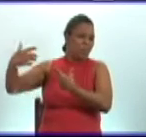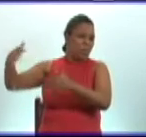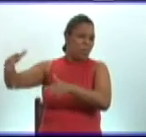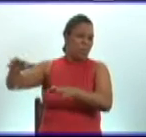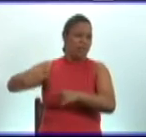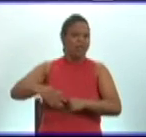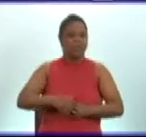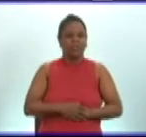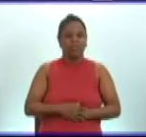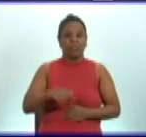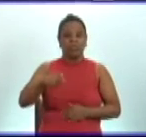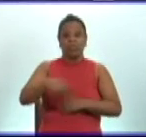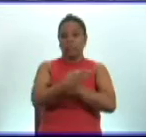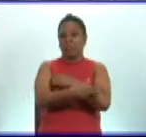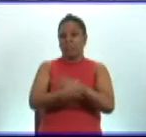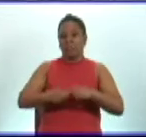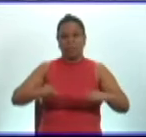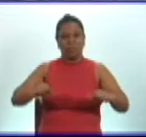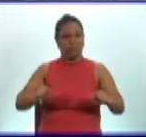Este país está sometido.